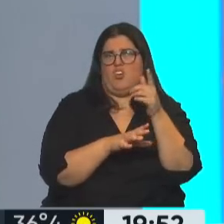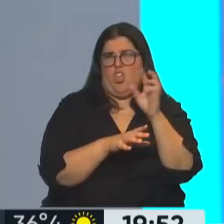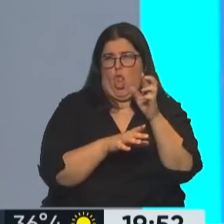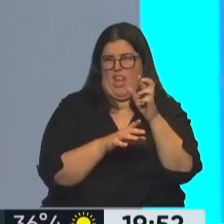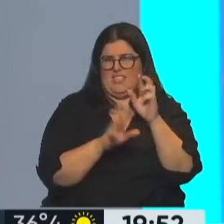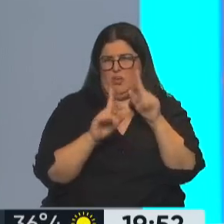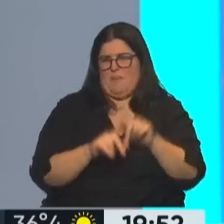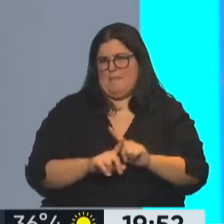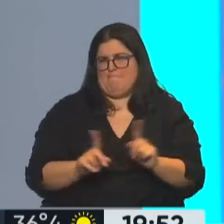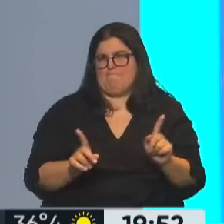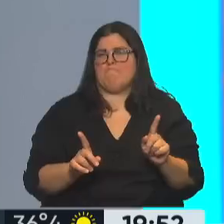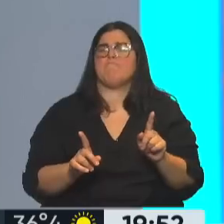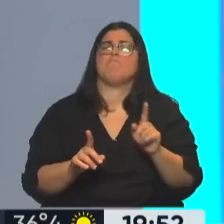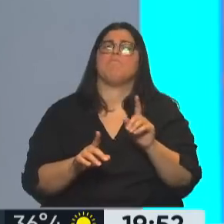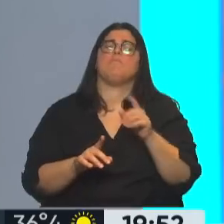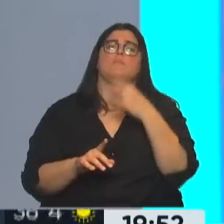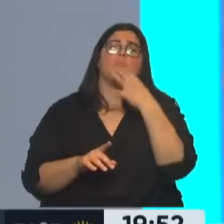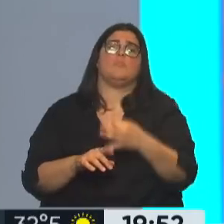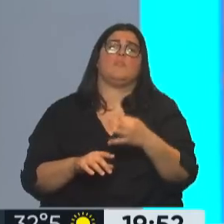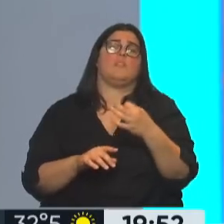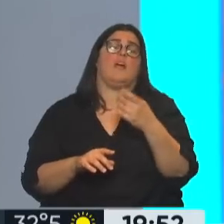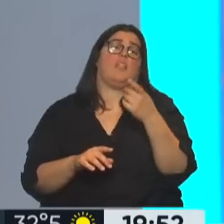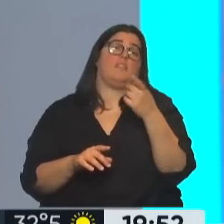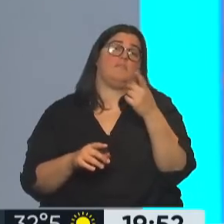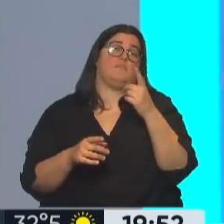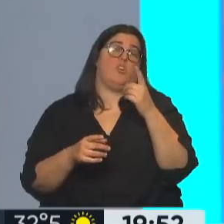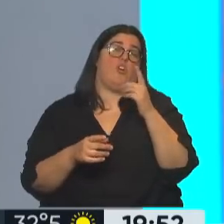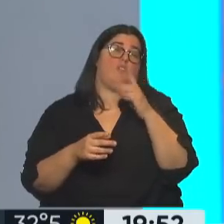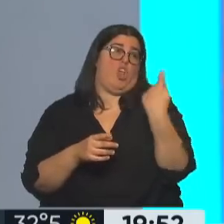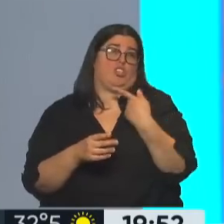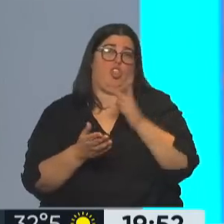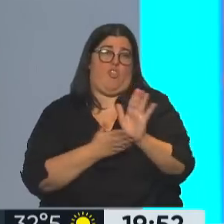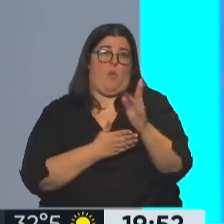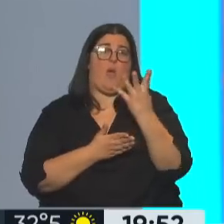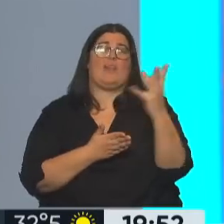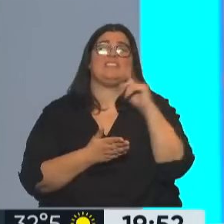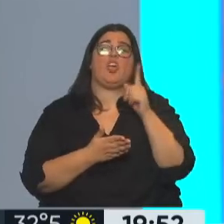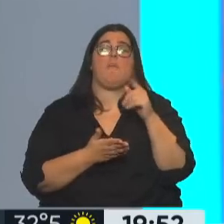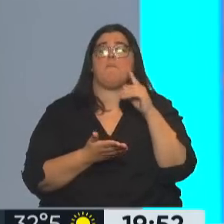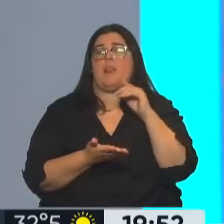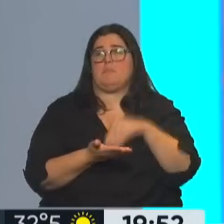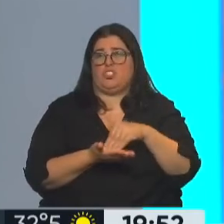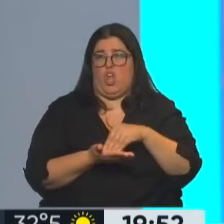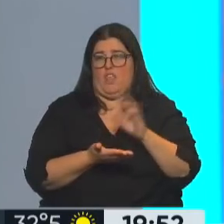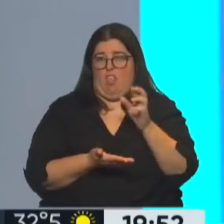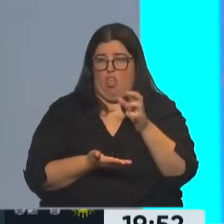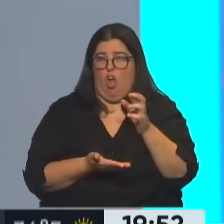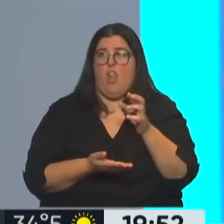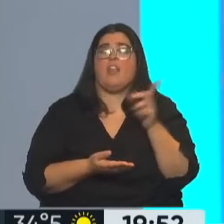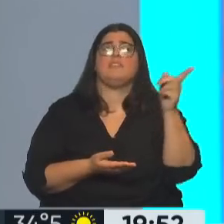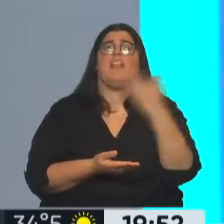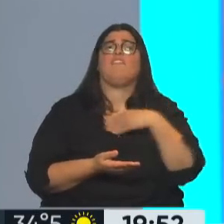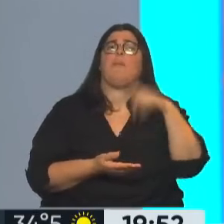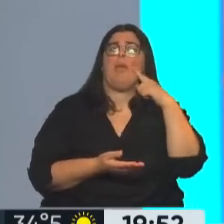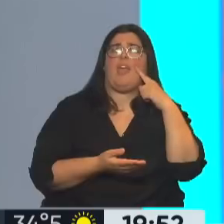en la Argentina, porque tiene que ver con los 45.000 millones de dólares que le debemos. Y planteó que el organismo no está de